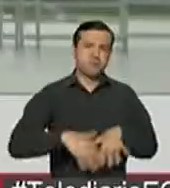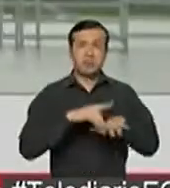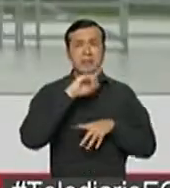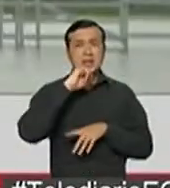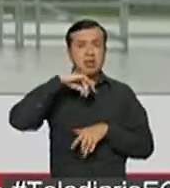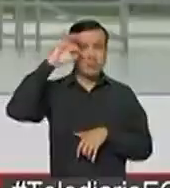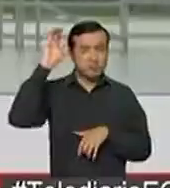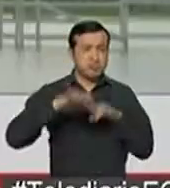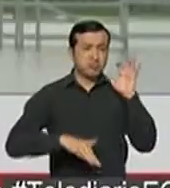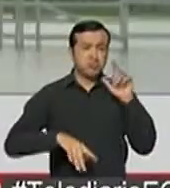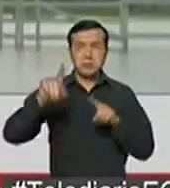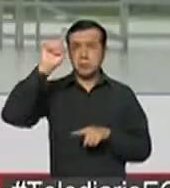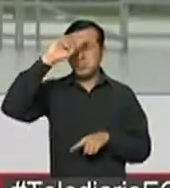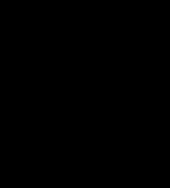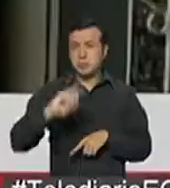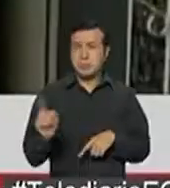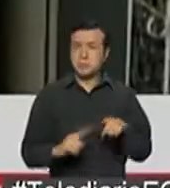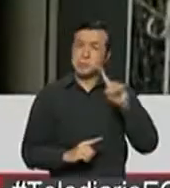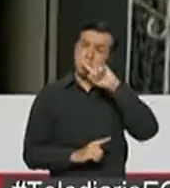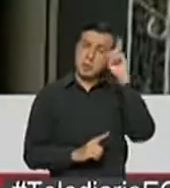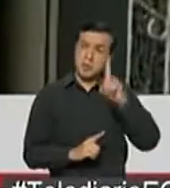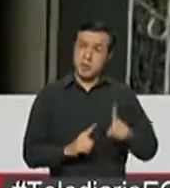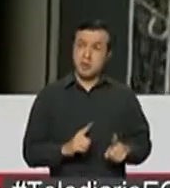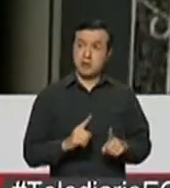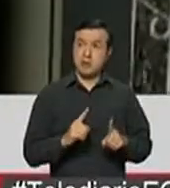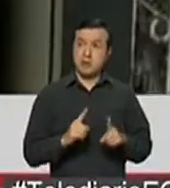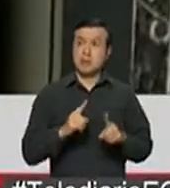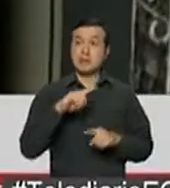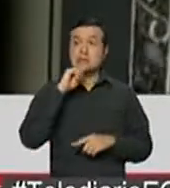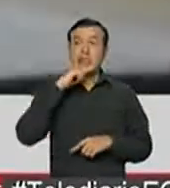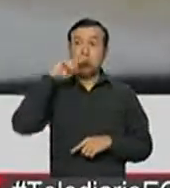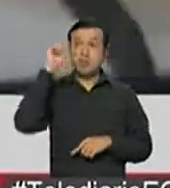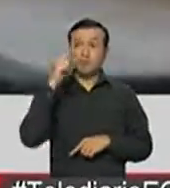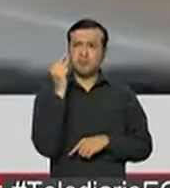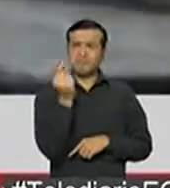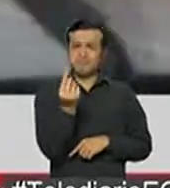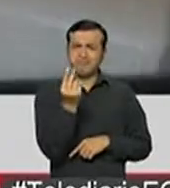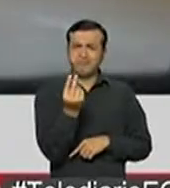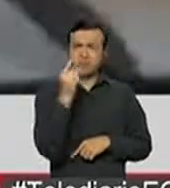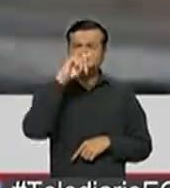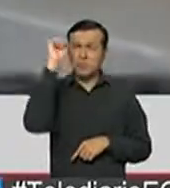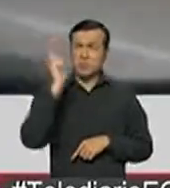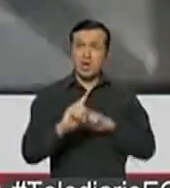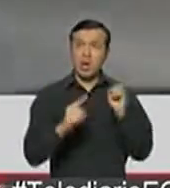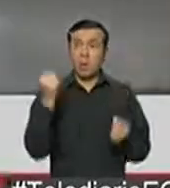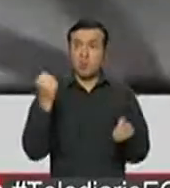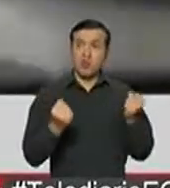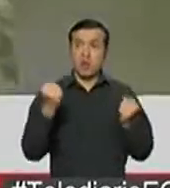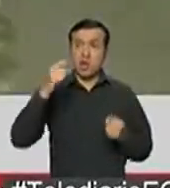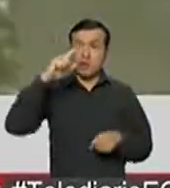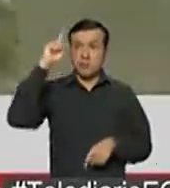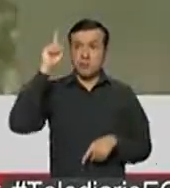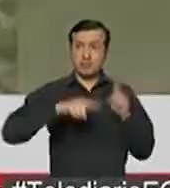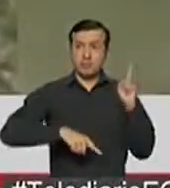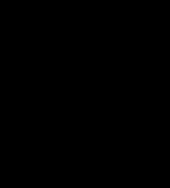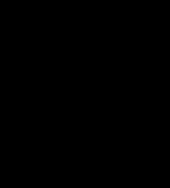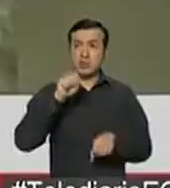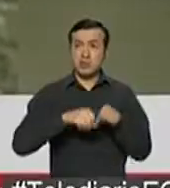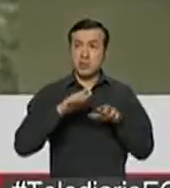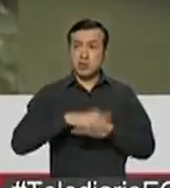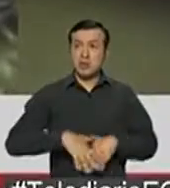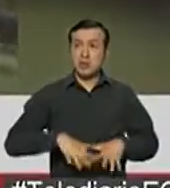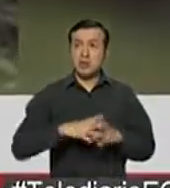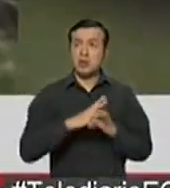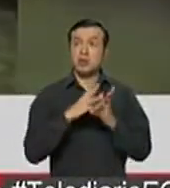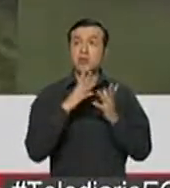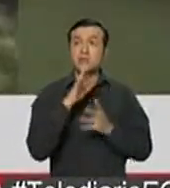y fuertes tormentas eléctricas. En Canberra, la caída de granizo de gran tamaño causó daños en vehículos y árboles. En las montañas sur, a